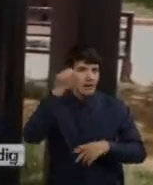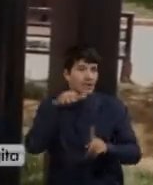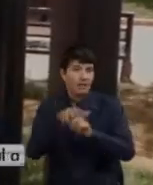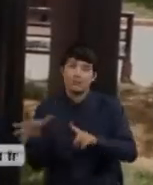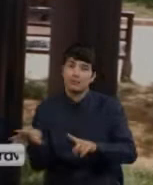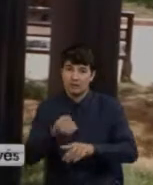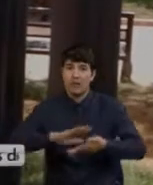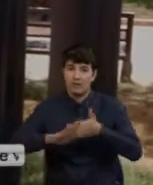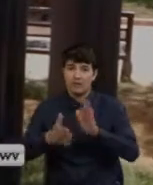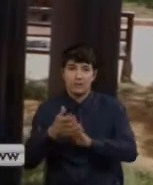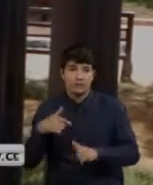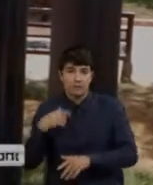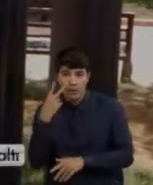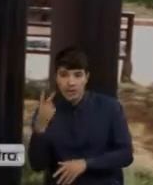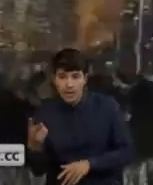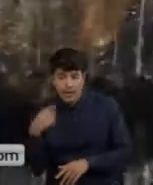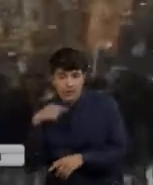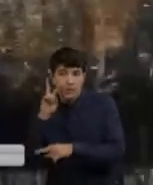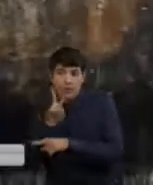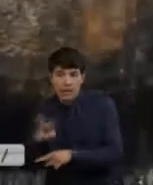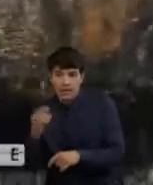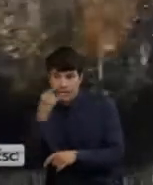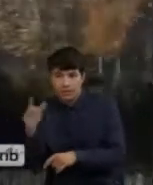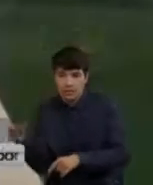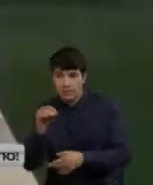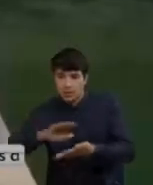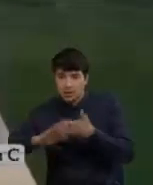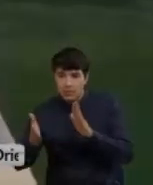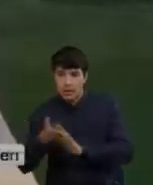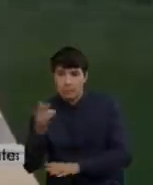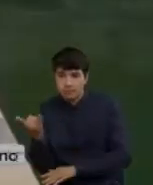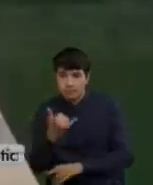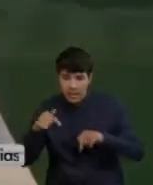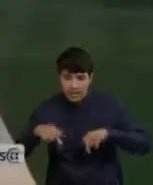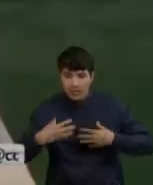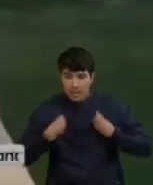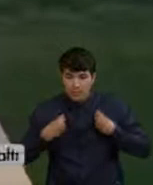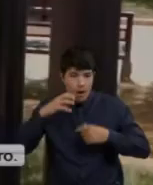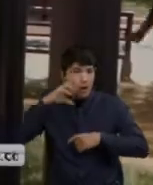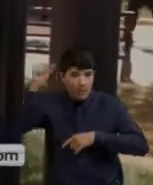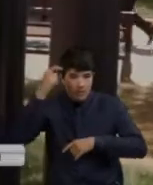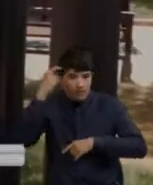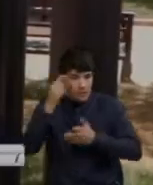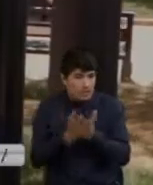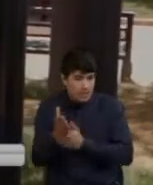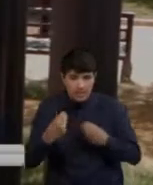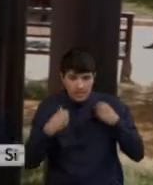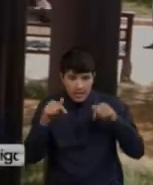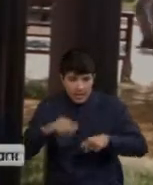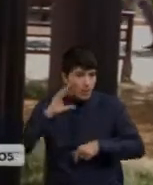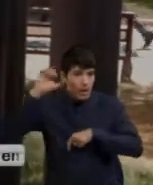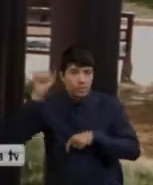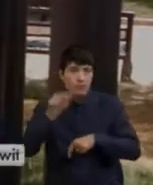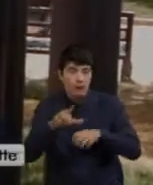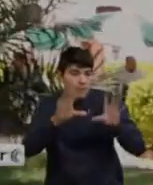y si uno no vela por los intereses de la comunidad general siendo cañero viviendo en ocaña y pensando seguir viviendo en ocaña pues